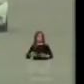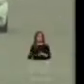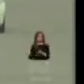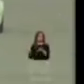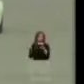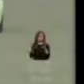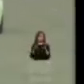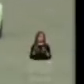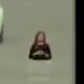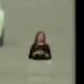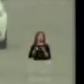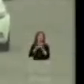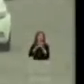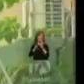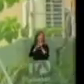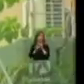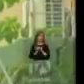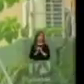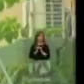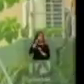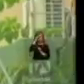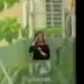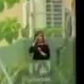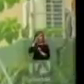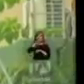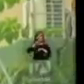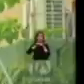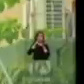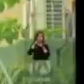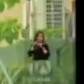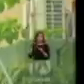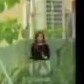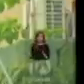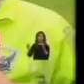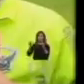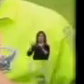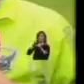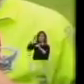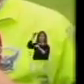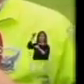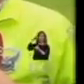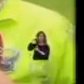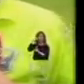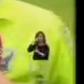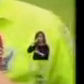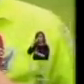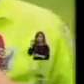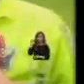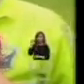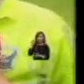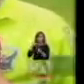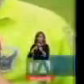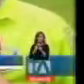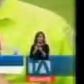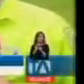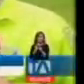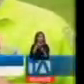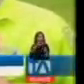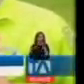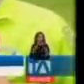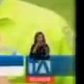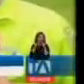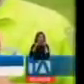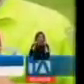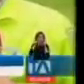Policía Nacional, al momento del crimen en el segundo piso de la casa, habían niños asustados. Quienes al escuchar el primer instancia violencia, la bulla y la pelea,